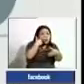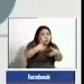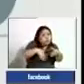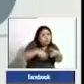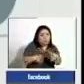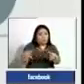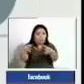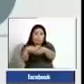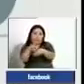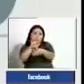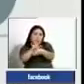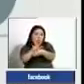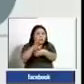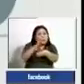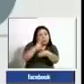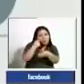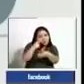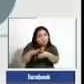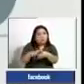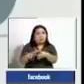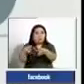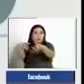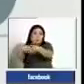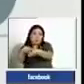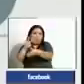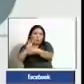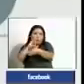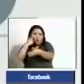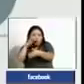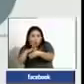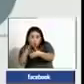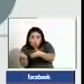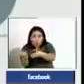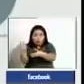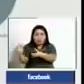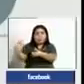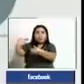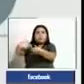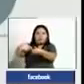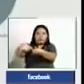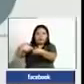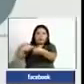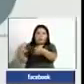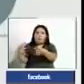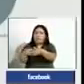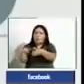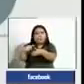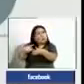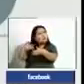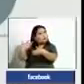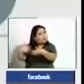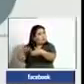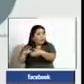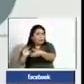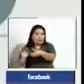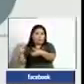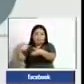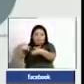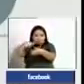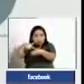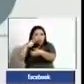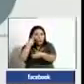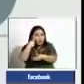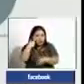5 grave, 4 moderado también se mantiene. Es decir, que los nuevos casos se encuentran estables. En cuanto a los lugares de